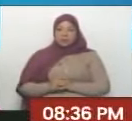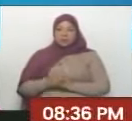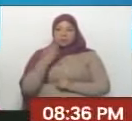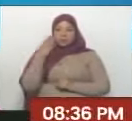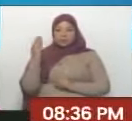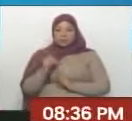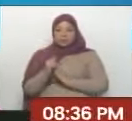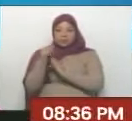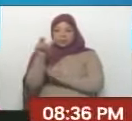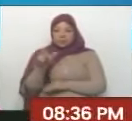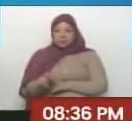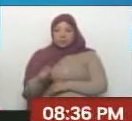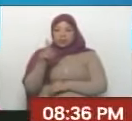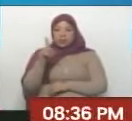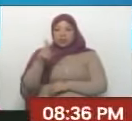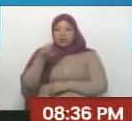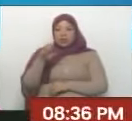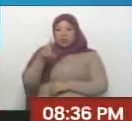Lander.